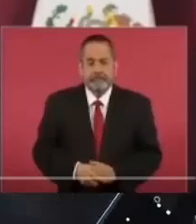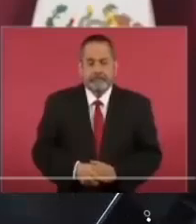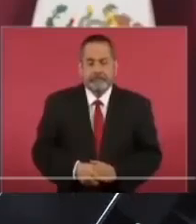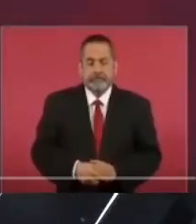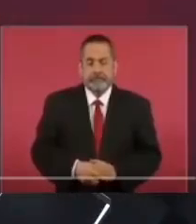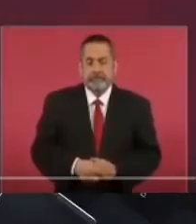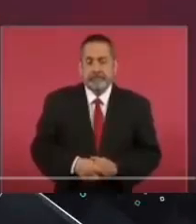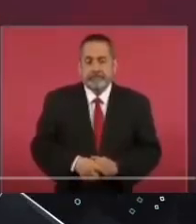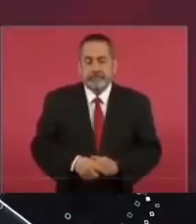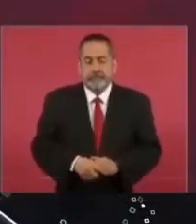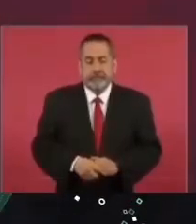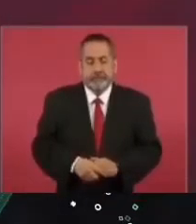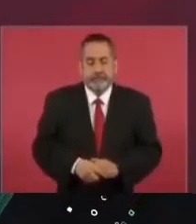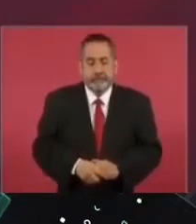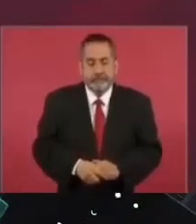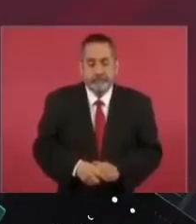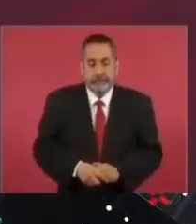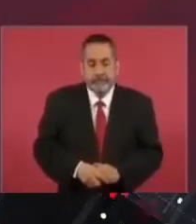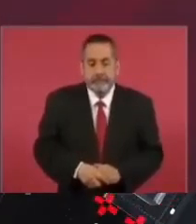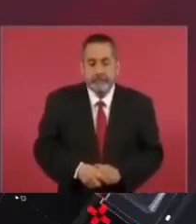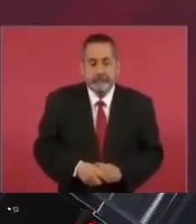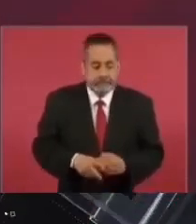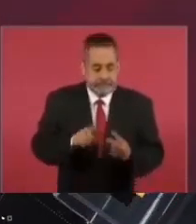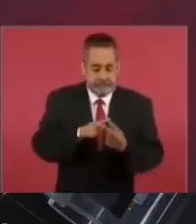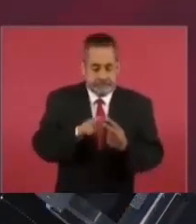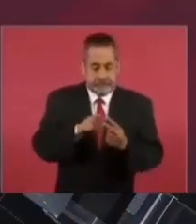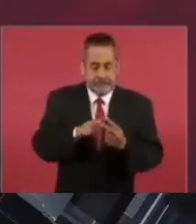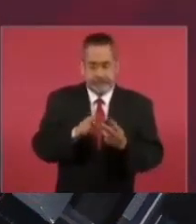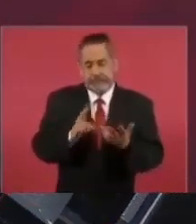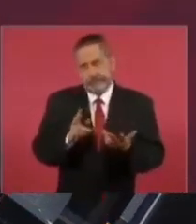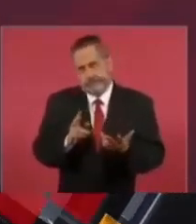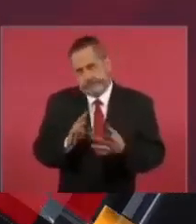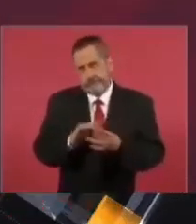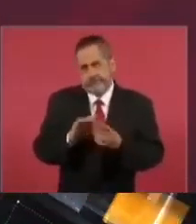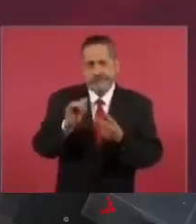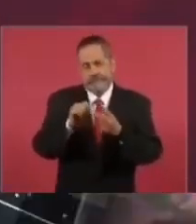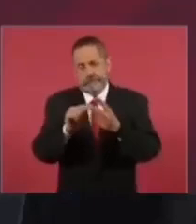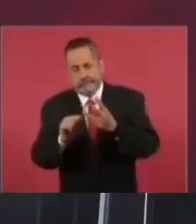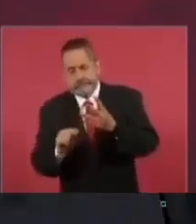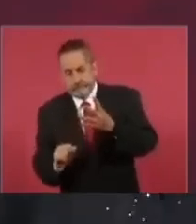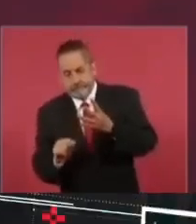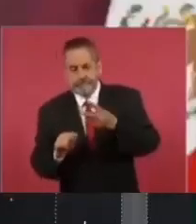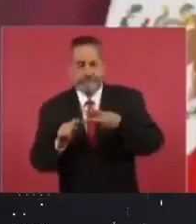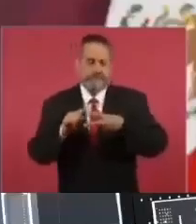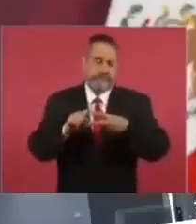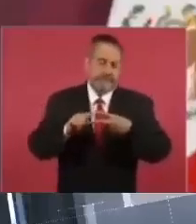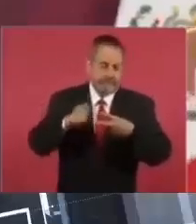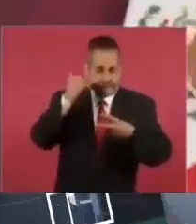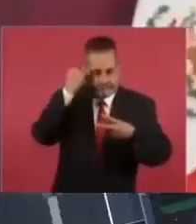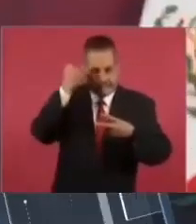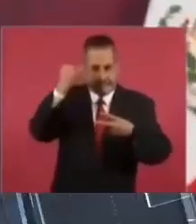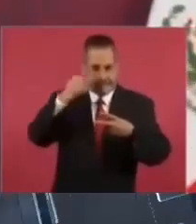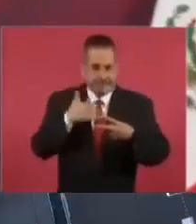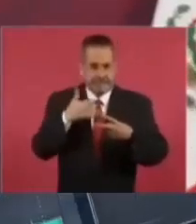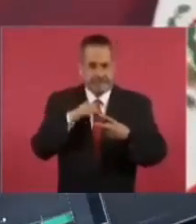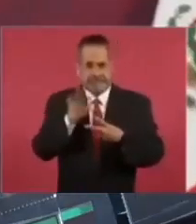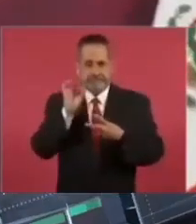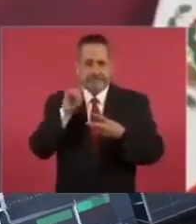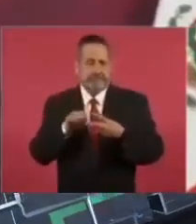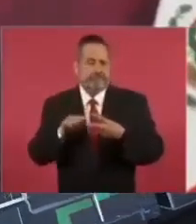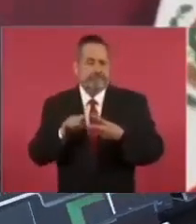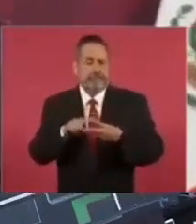Pues solo hay dos explicaciones, o pueden haber más, pero yo solo tengo dos.